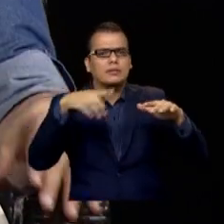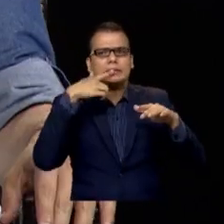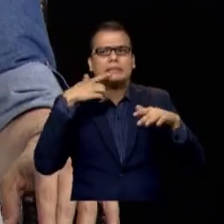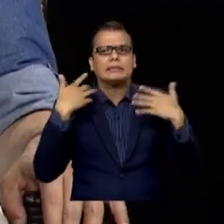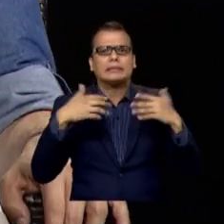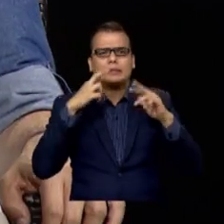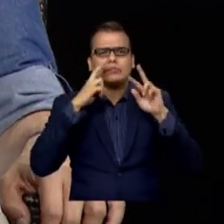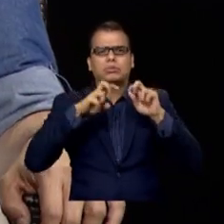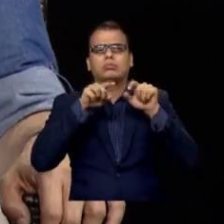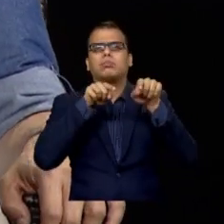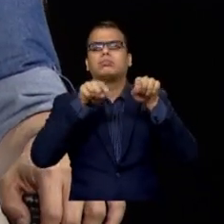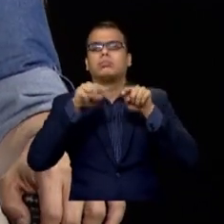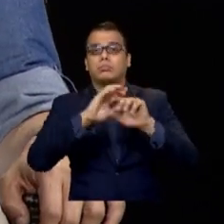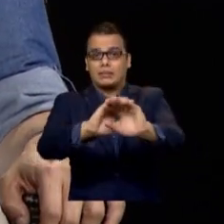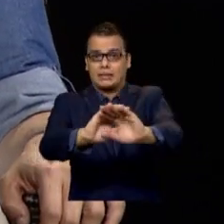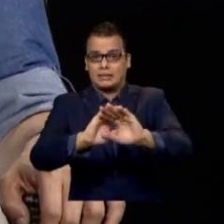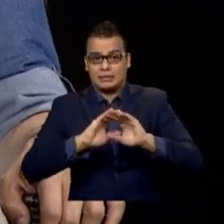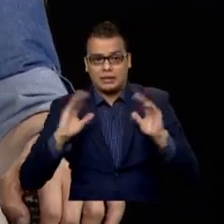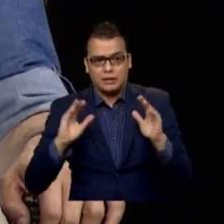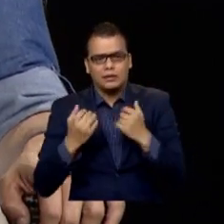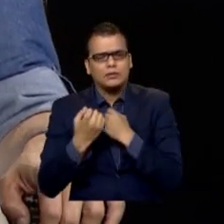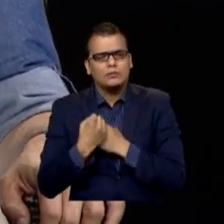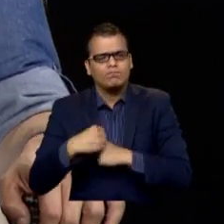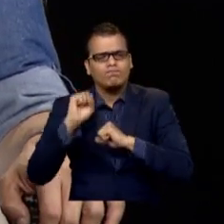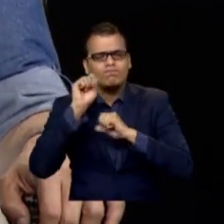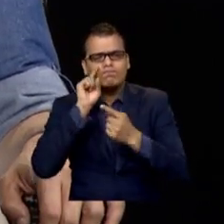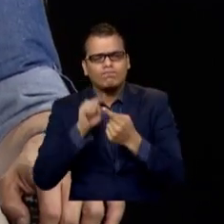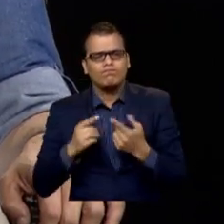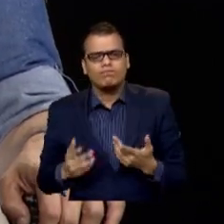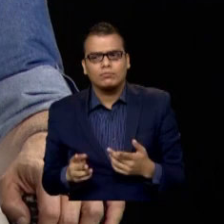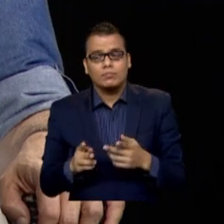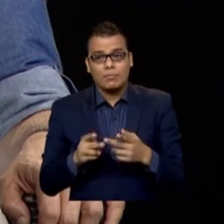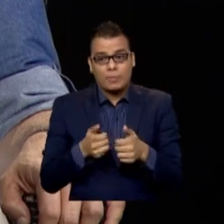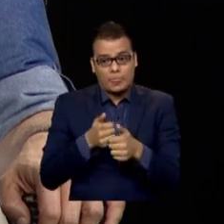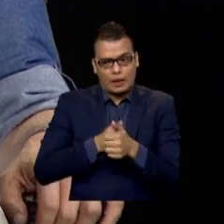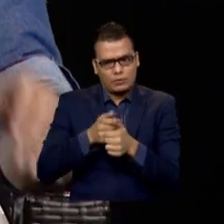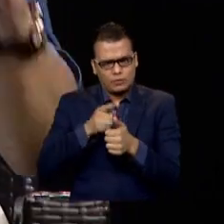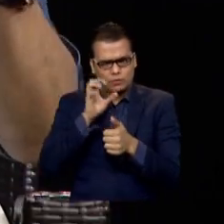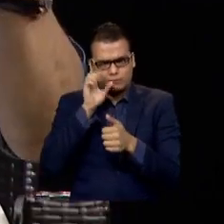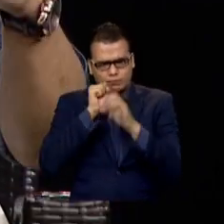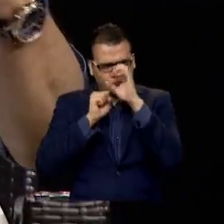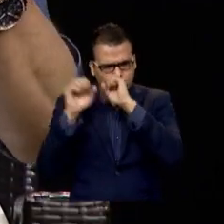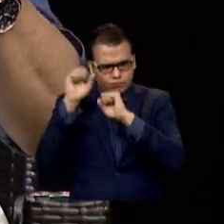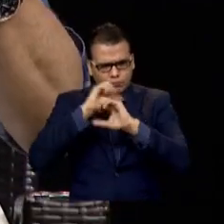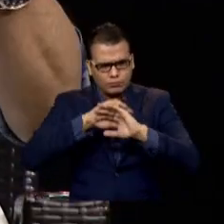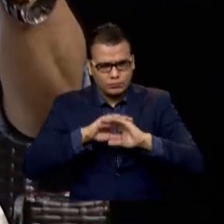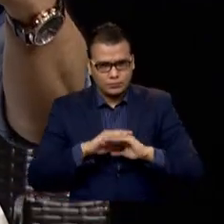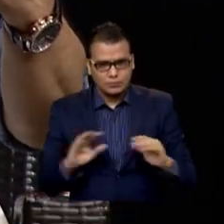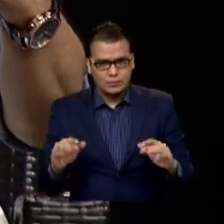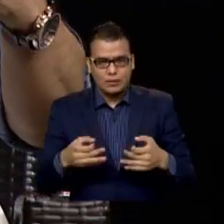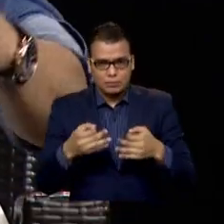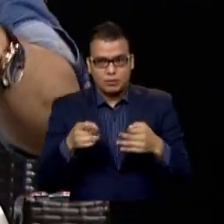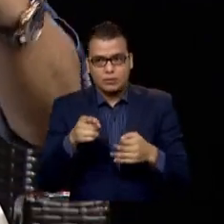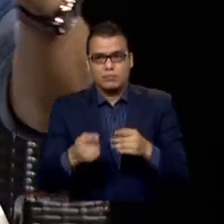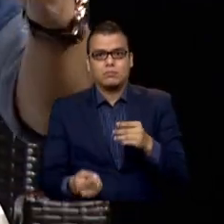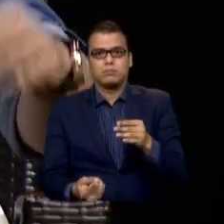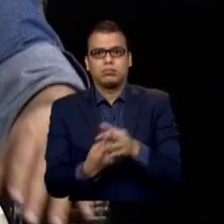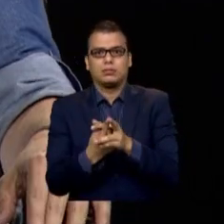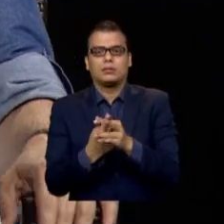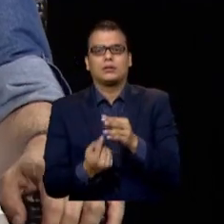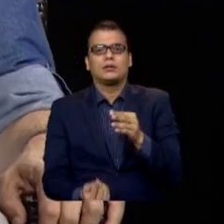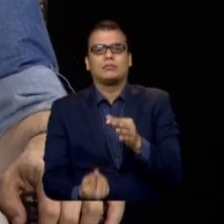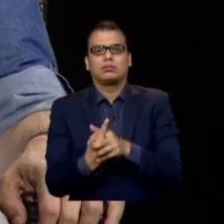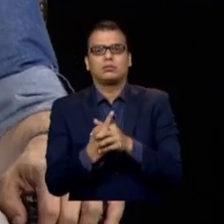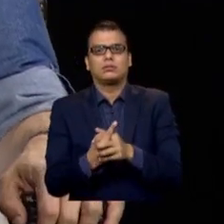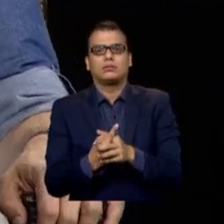las poblaciones de mayor riesgo, tratando de identificar ese caso asintomático que está emitiendo el virus, pero que no ha